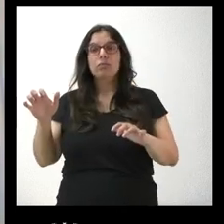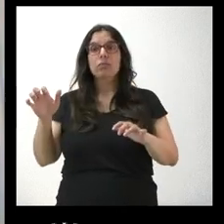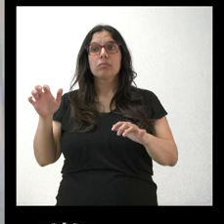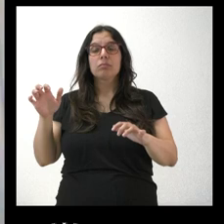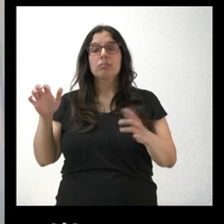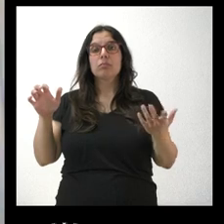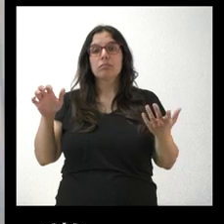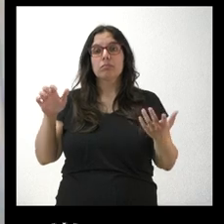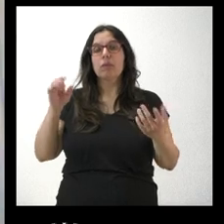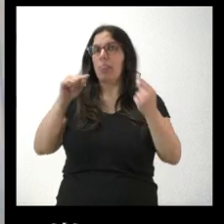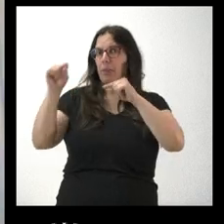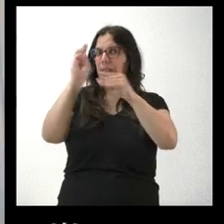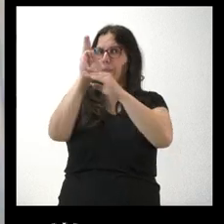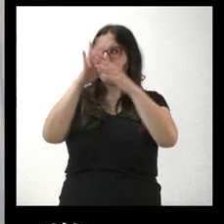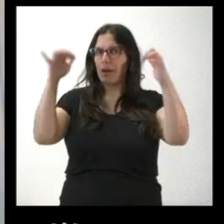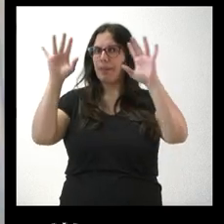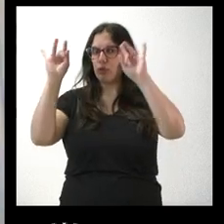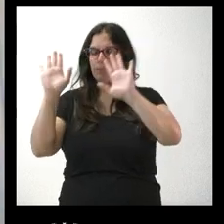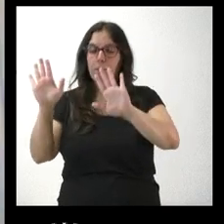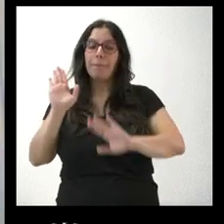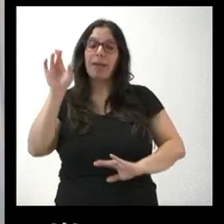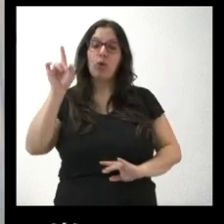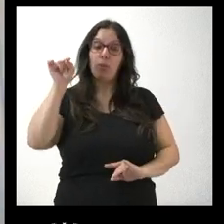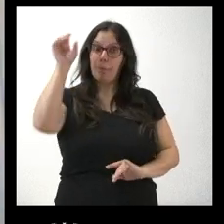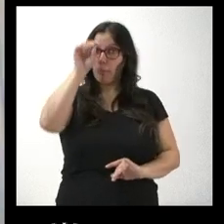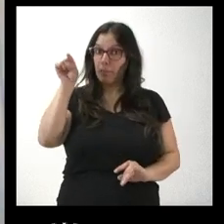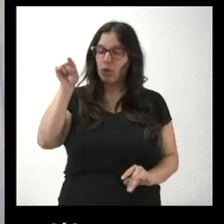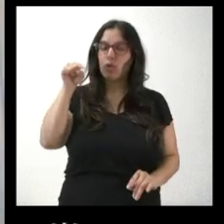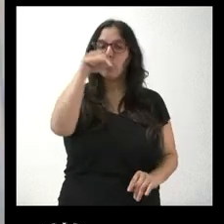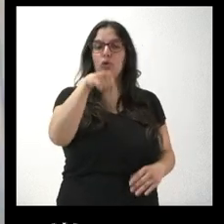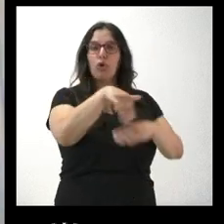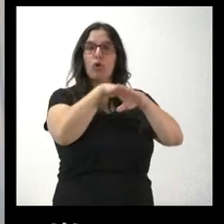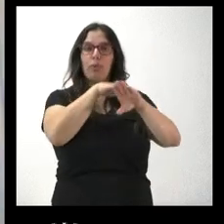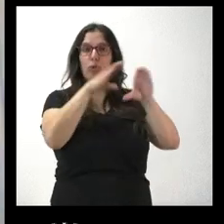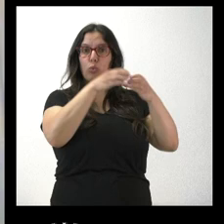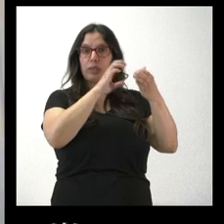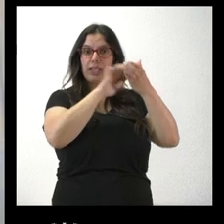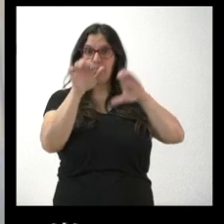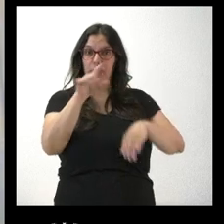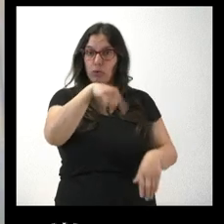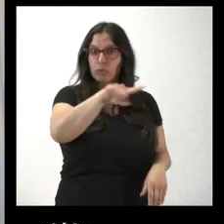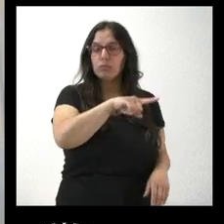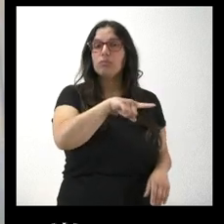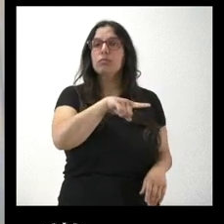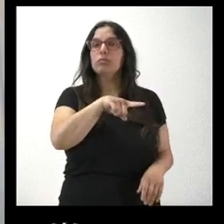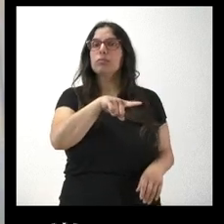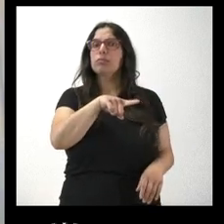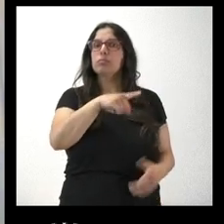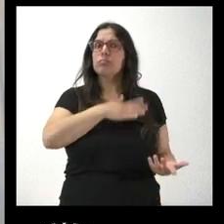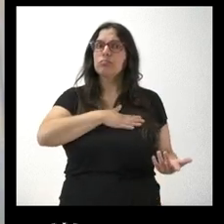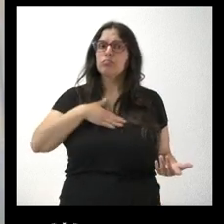que eso es un debate parlamentario, pero si la Junta de Castilla y León, el Gobierno actual de Castilla y León, está dispuesto